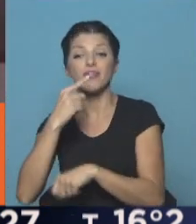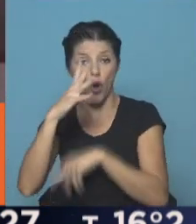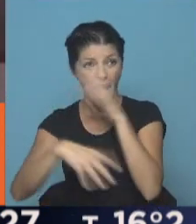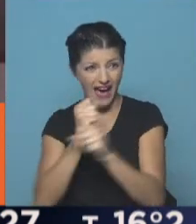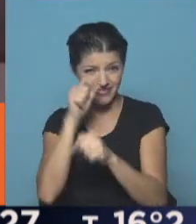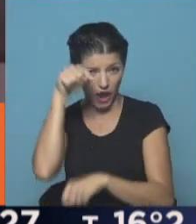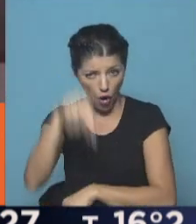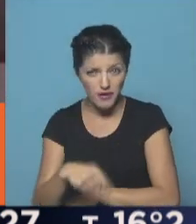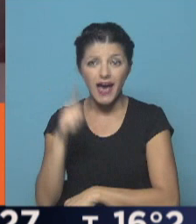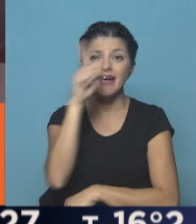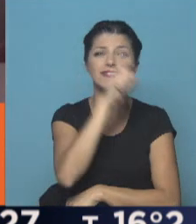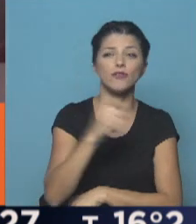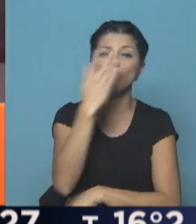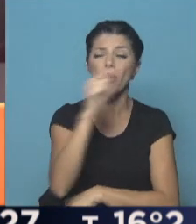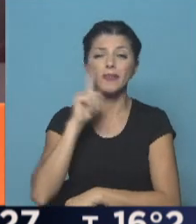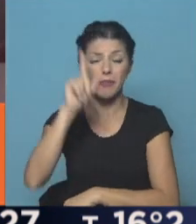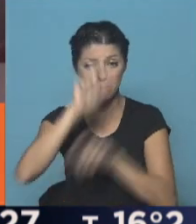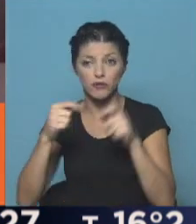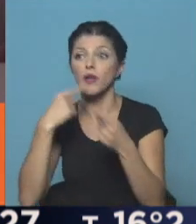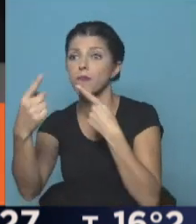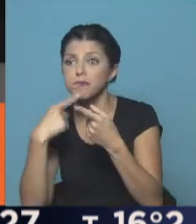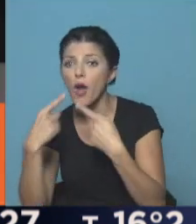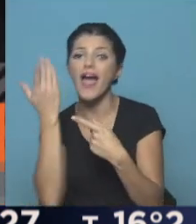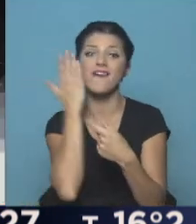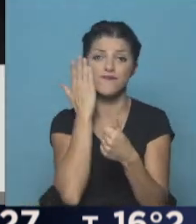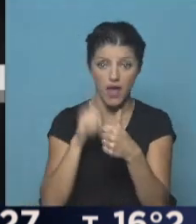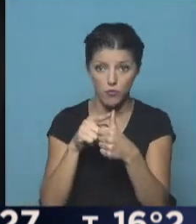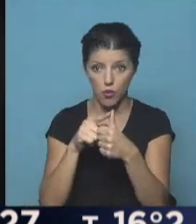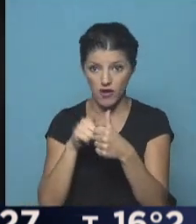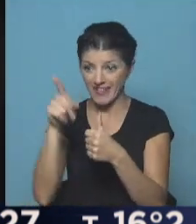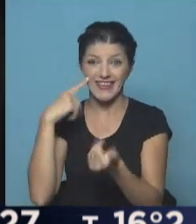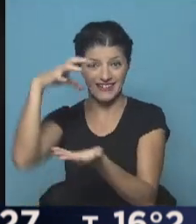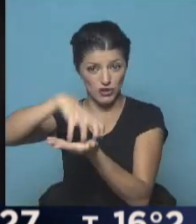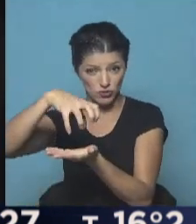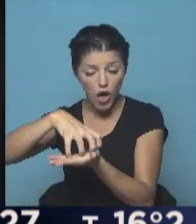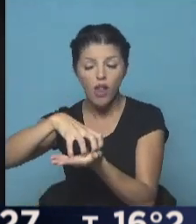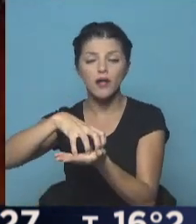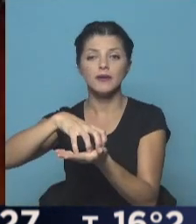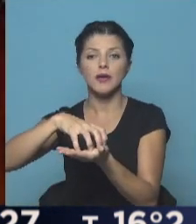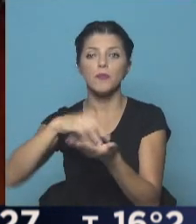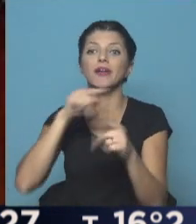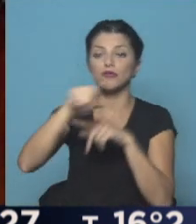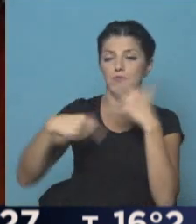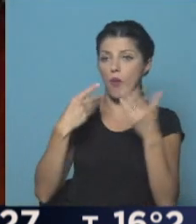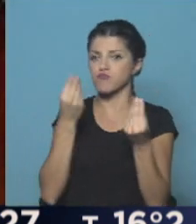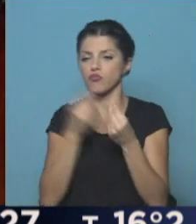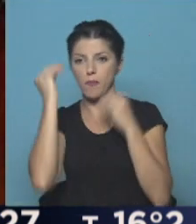unas 140.000 consultas en el Facebook del organismo ante la incertidumbre creada con esta situación.